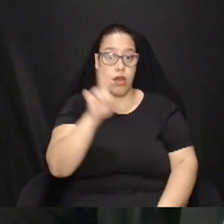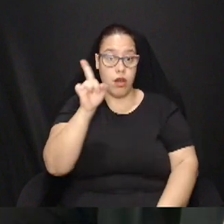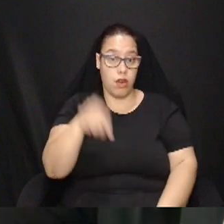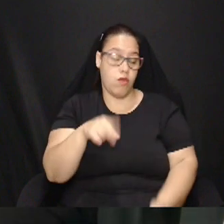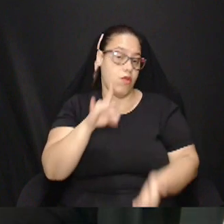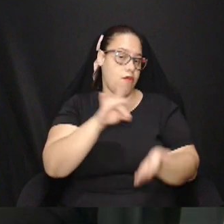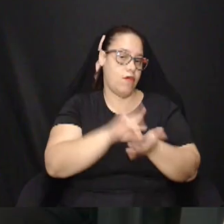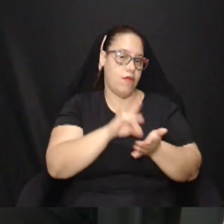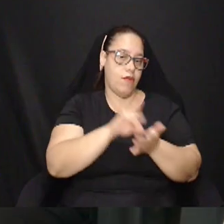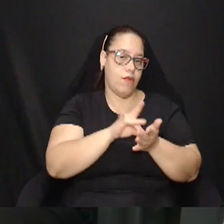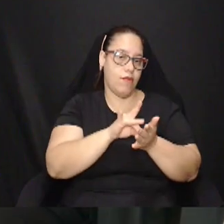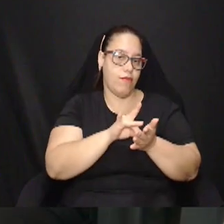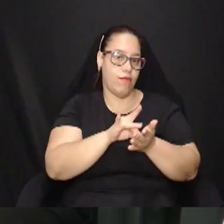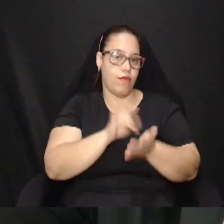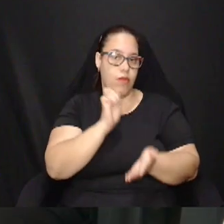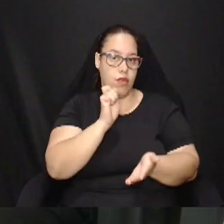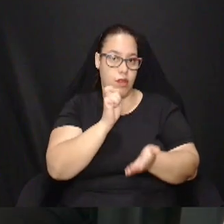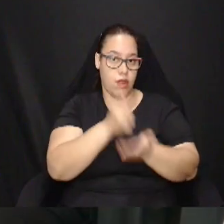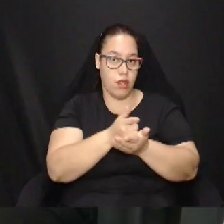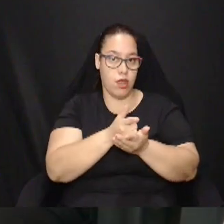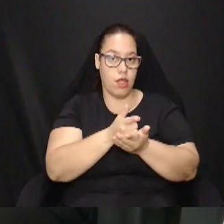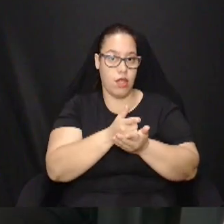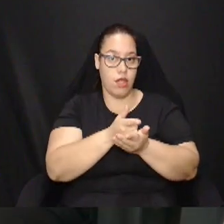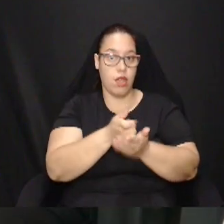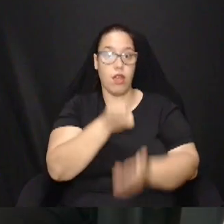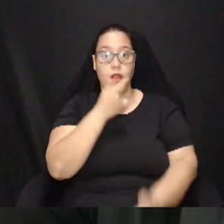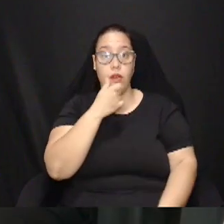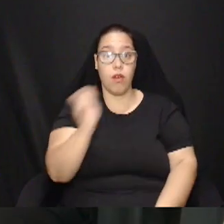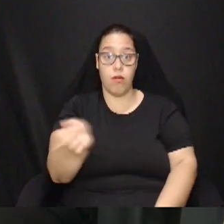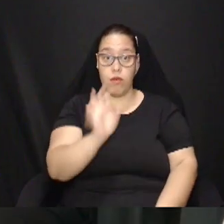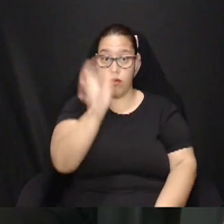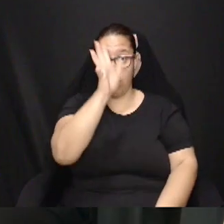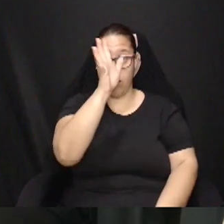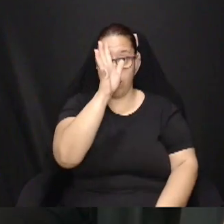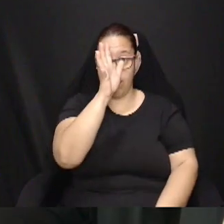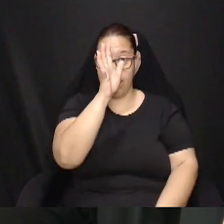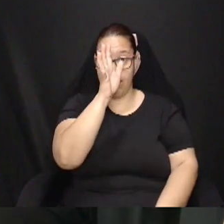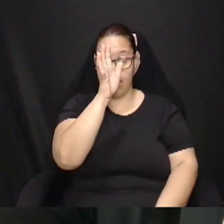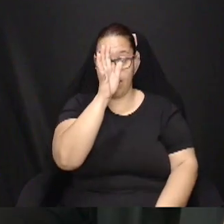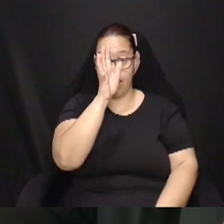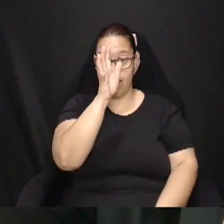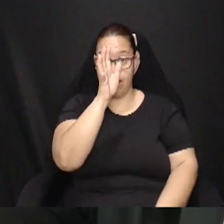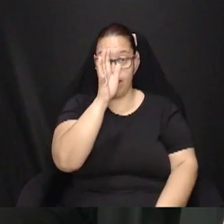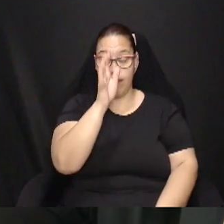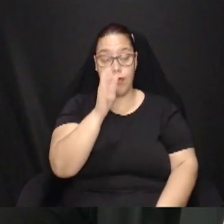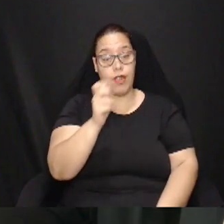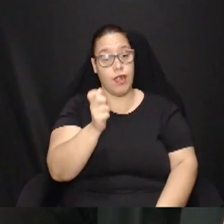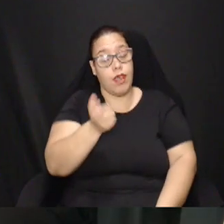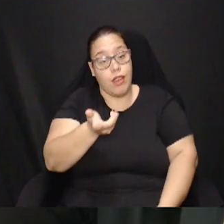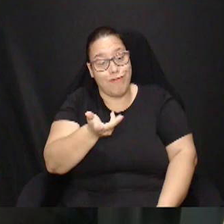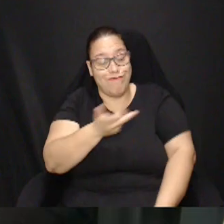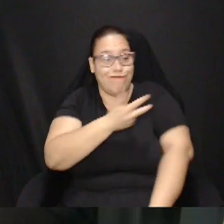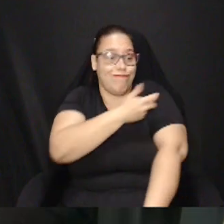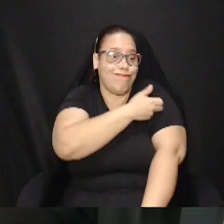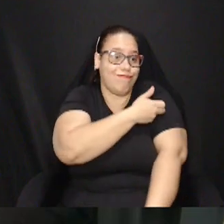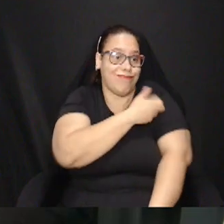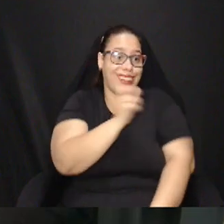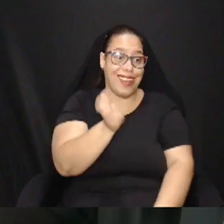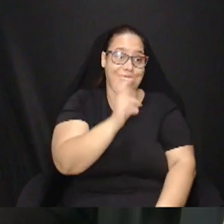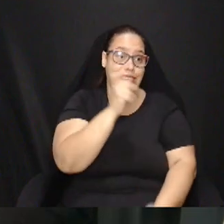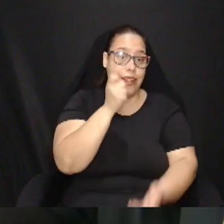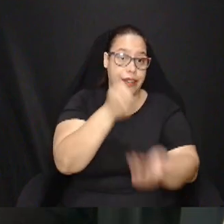porque tem que pagar as drogas, que es lo más caro, tem que pagar insumos descartables, que es caro. Entonces, lo único que no pagan es